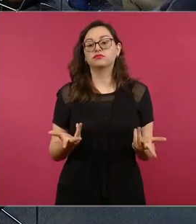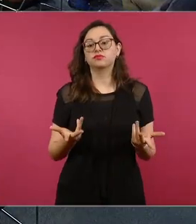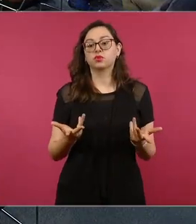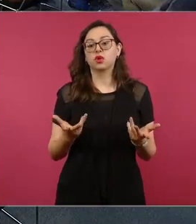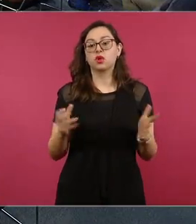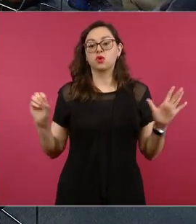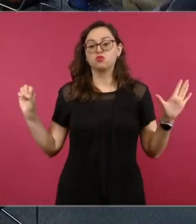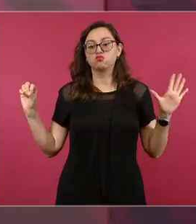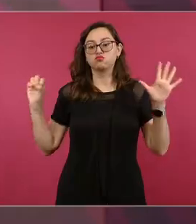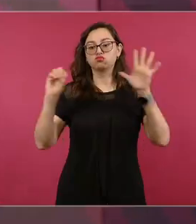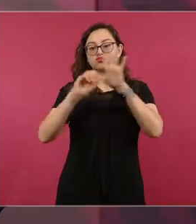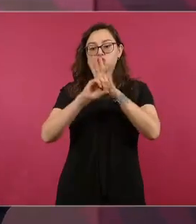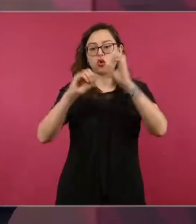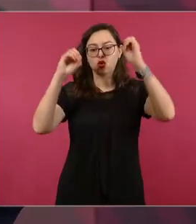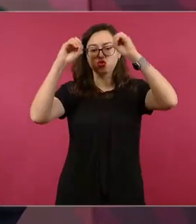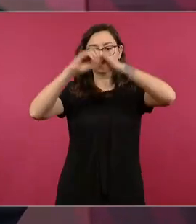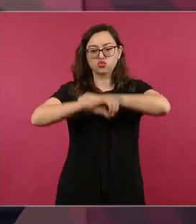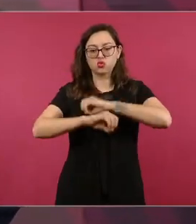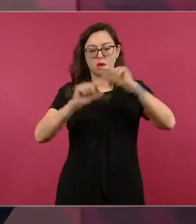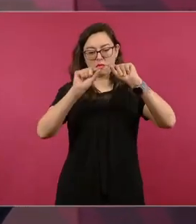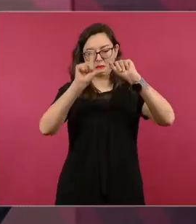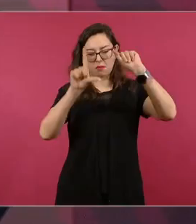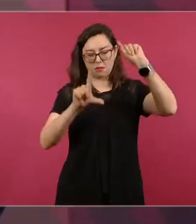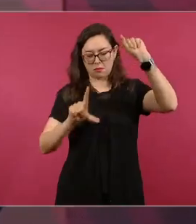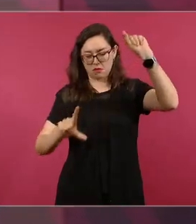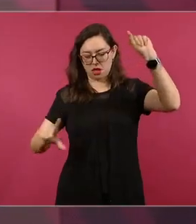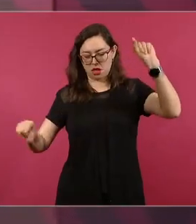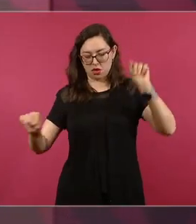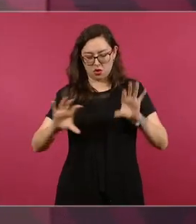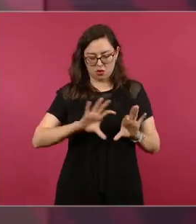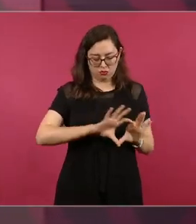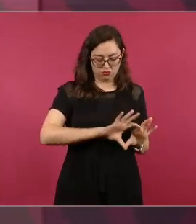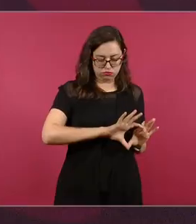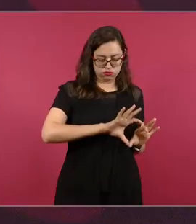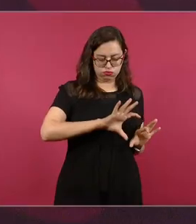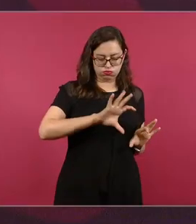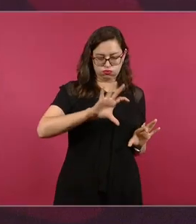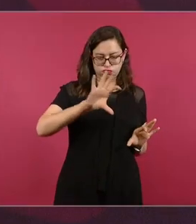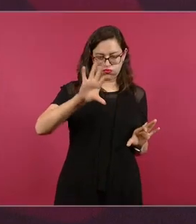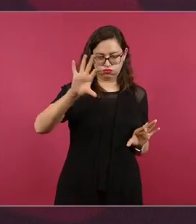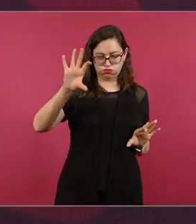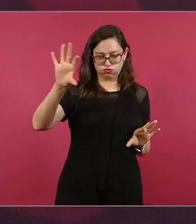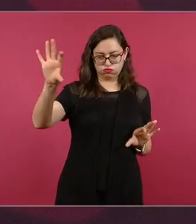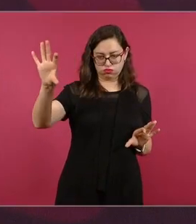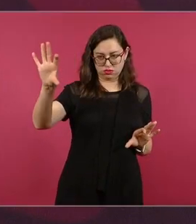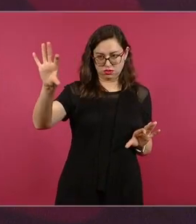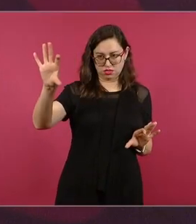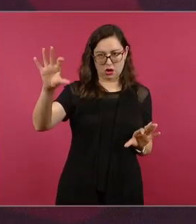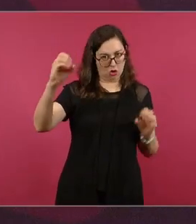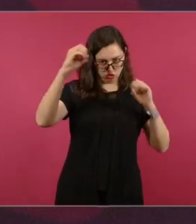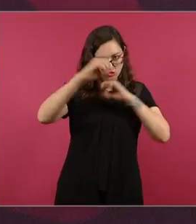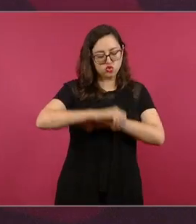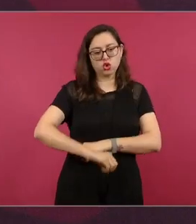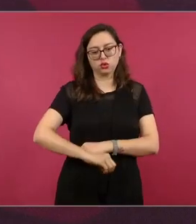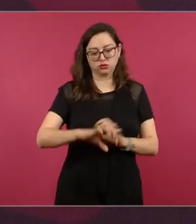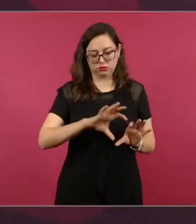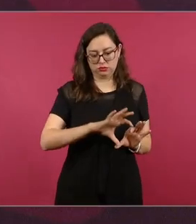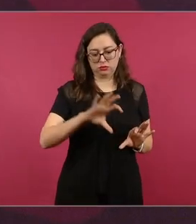que atraviesa nuestro país hay otros lugares también que se va a ver muy bien